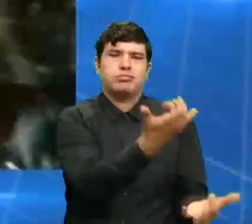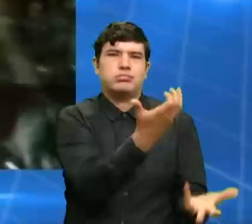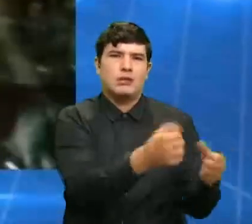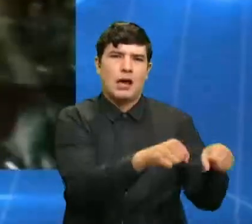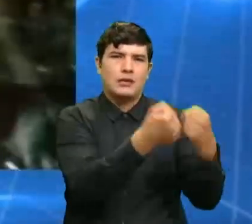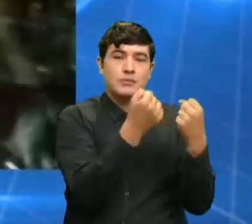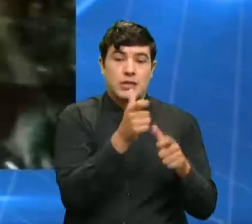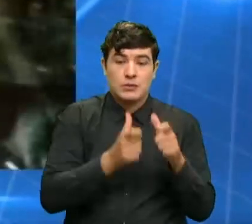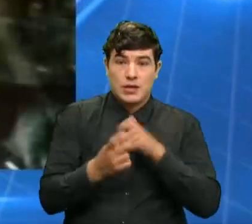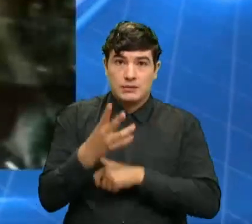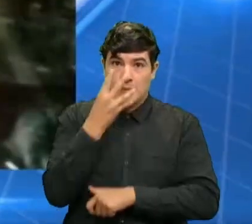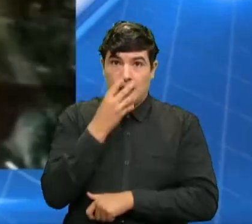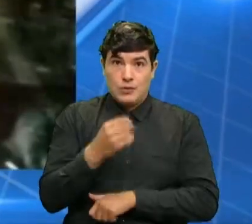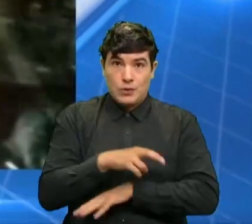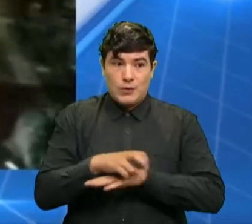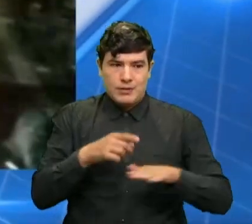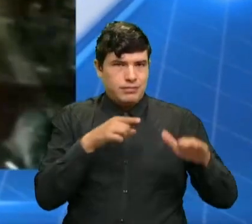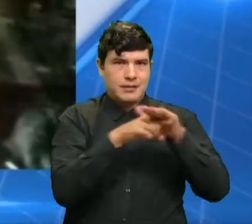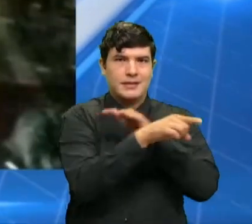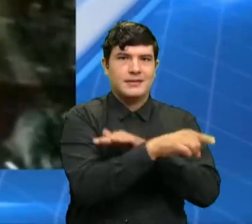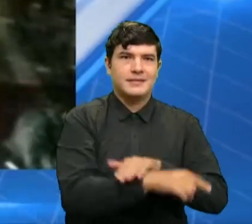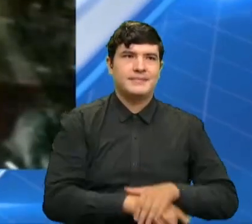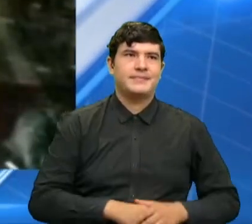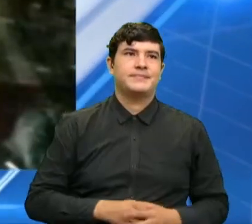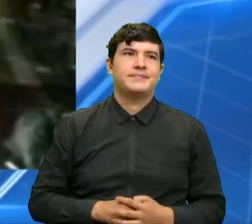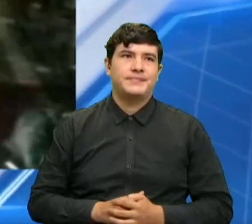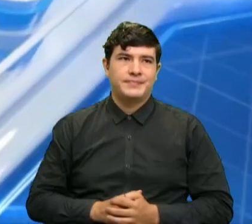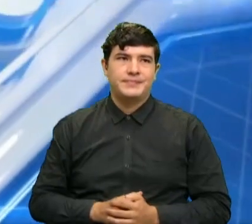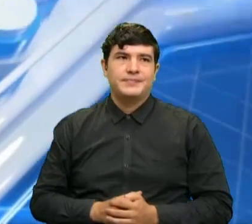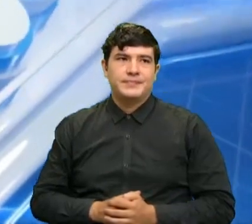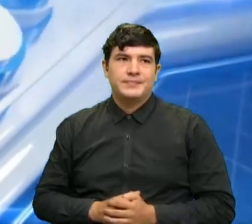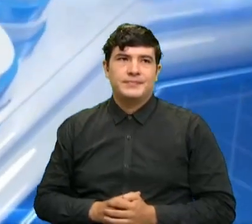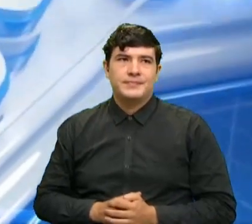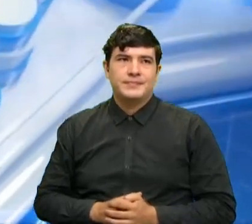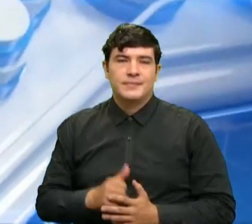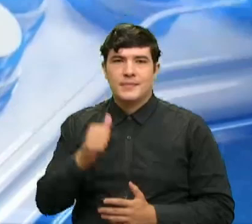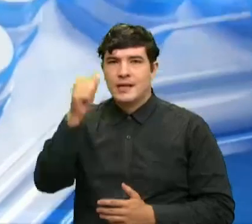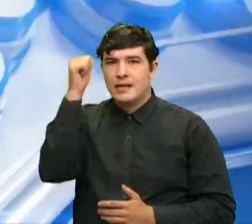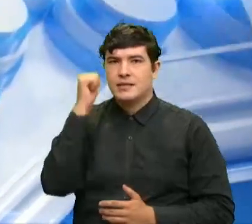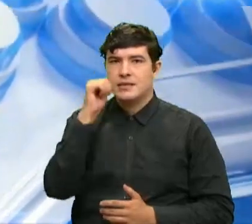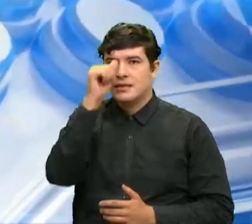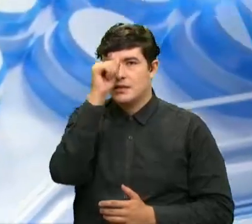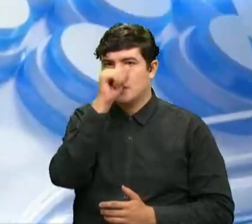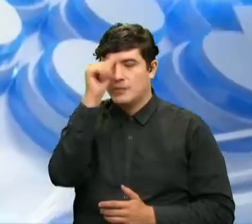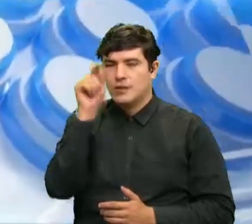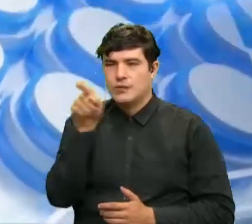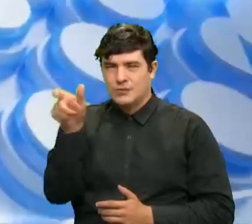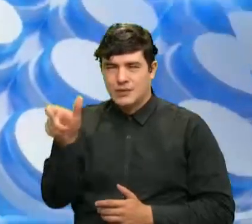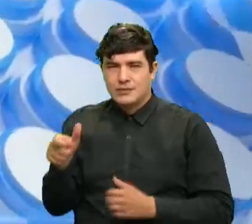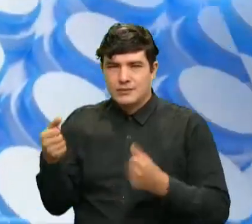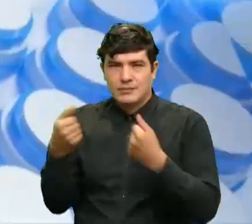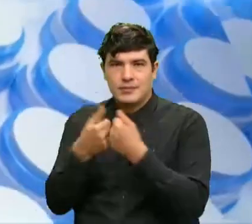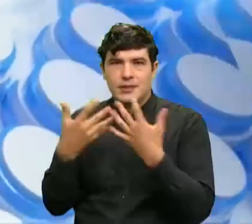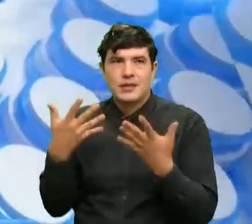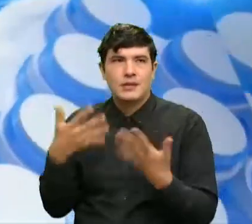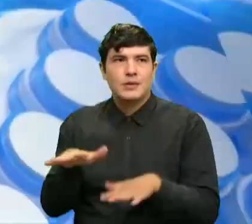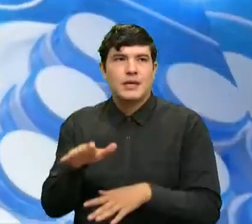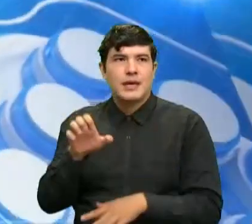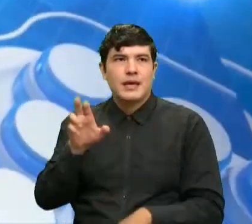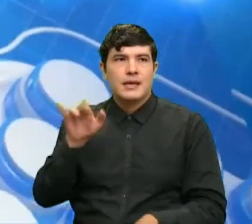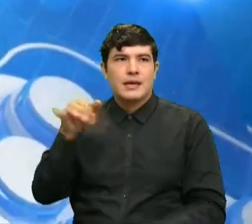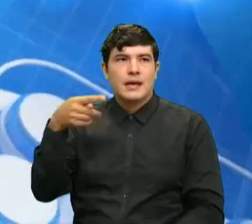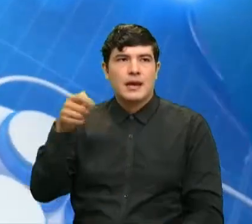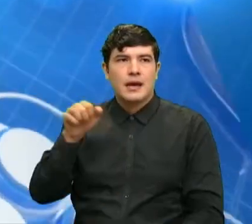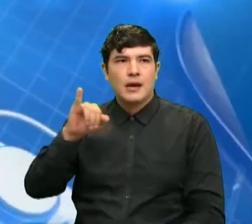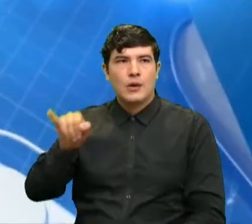En Barranca Bermeja, un accidente de tránsito ocurrió la tarde de este domingo. Deja como saldo una persona muerta, identificada como Erika Julia